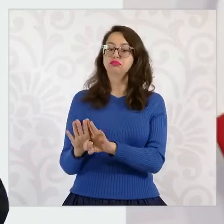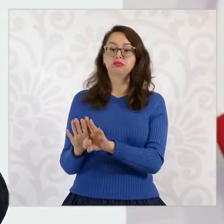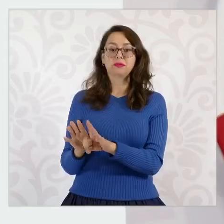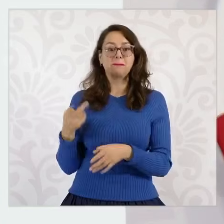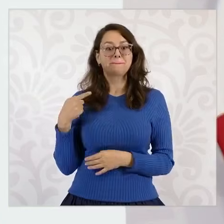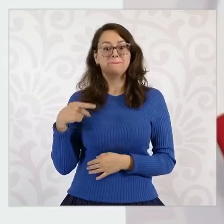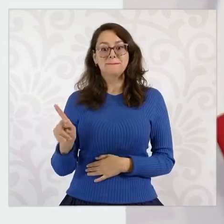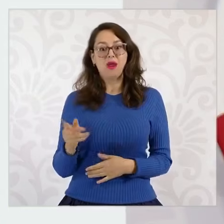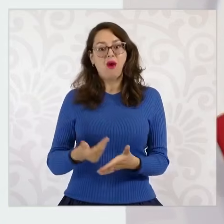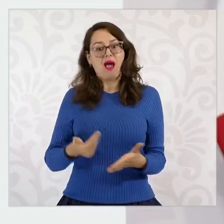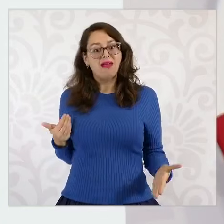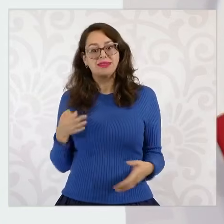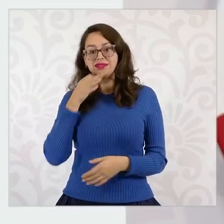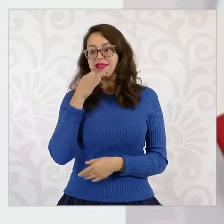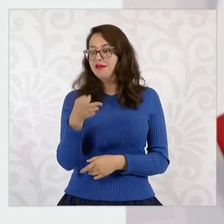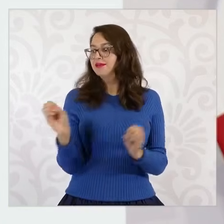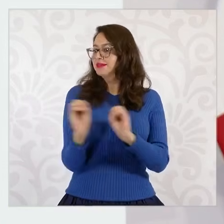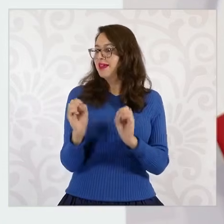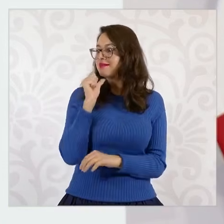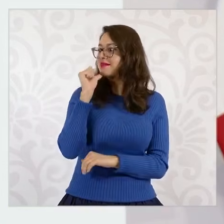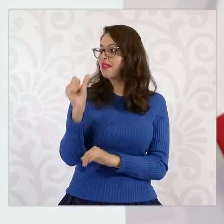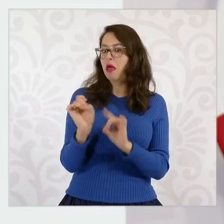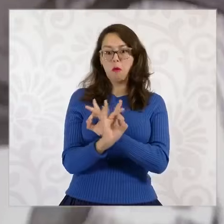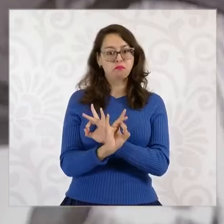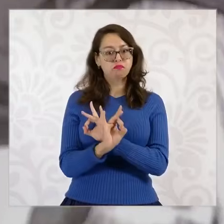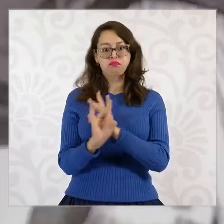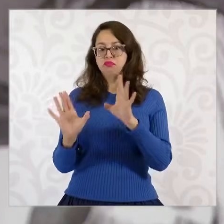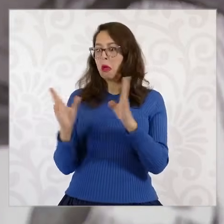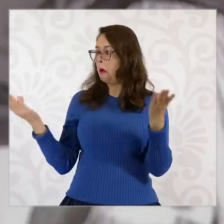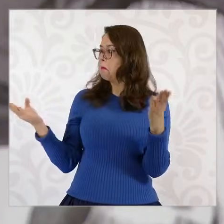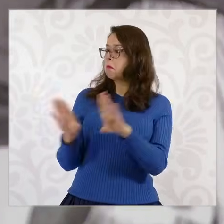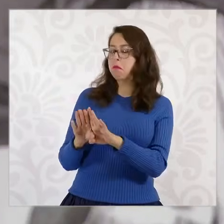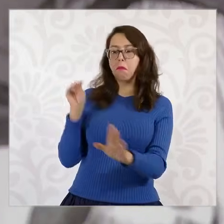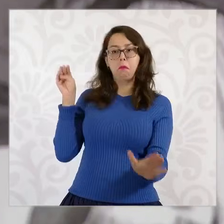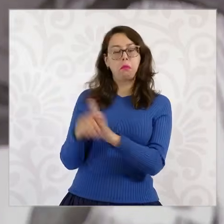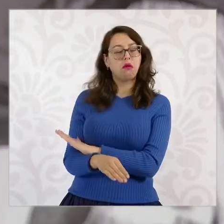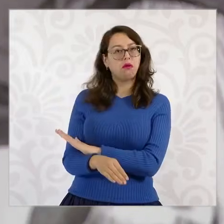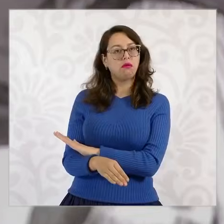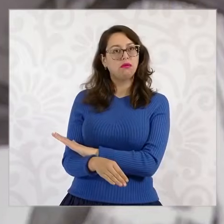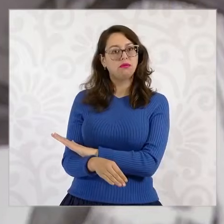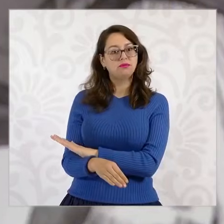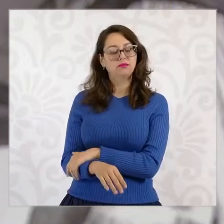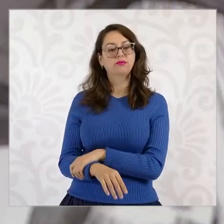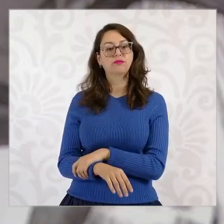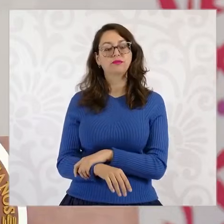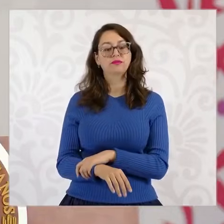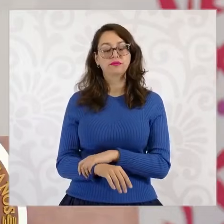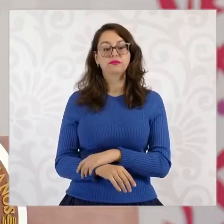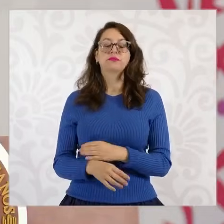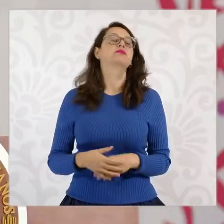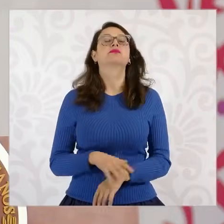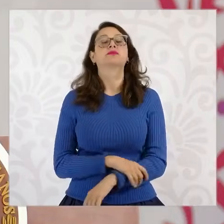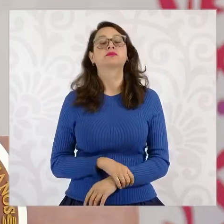hicieron sin avisar a los pasajeros de que de un día a otro pues iban a dejar de volar. Entonces, lo que hizo